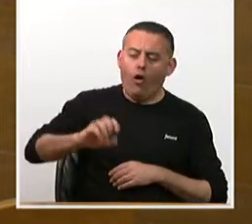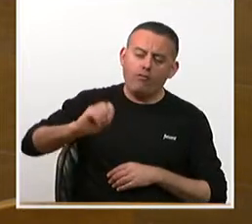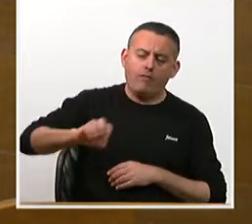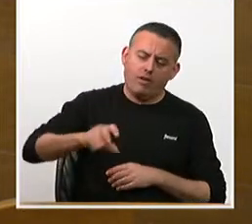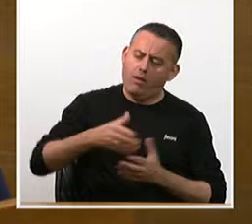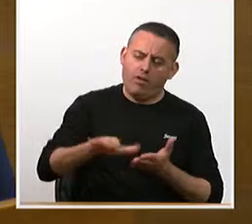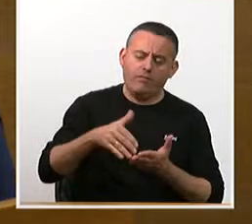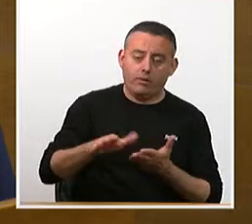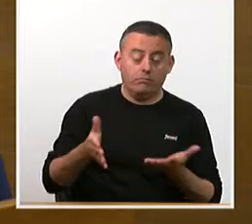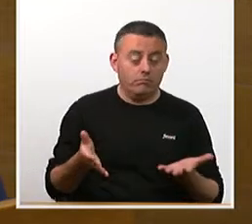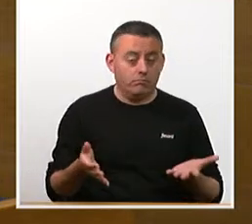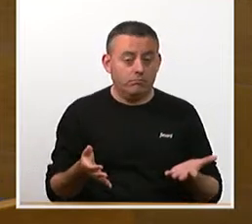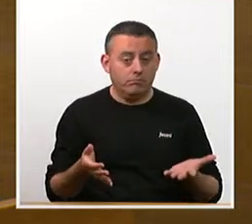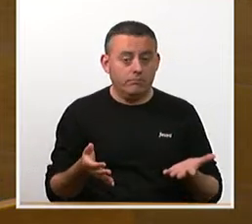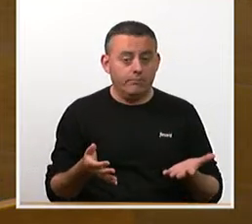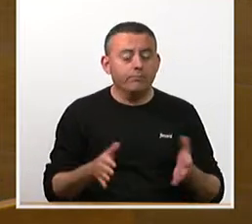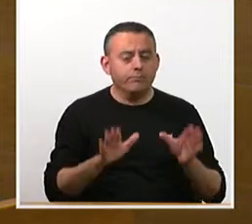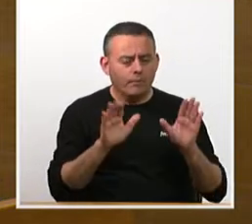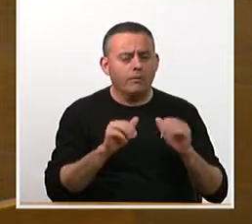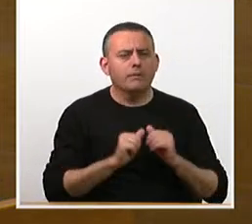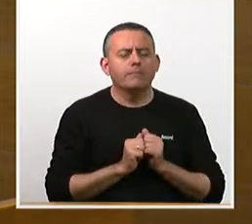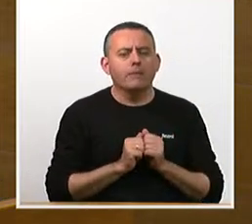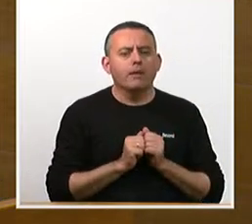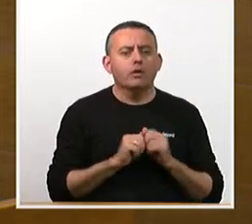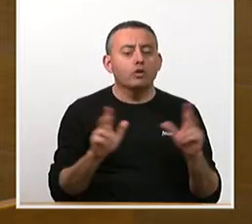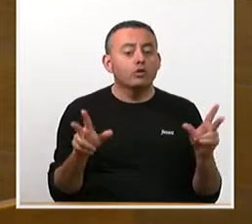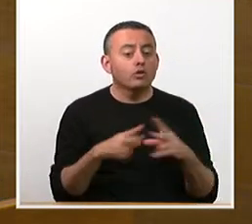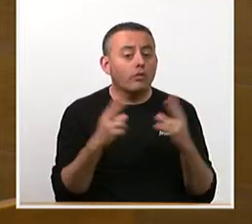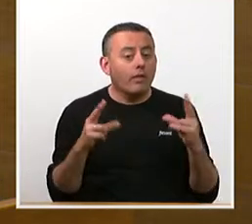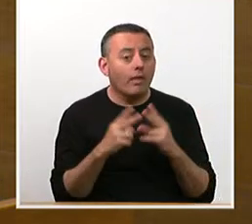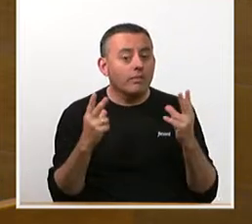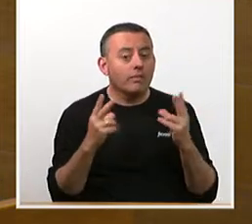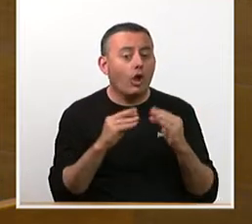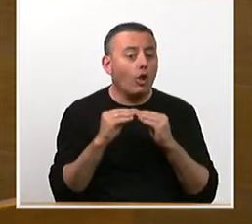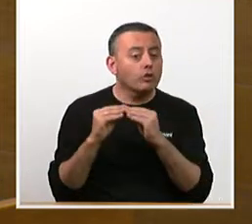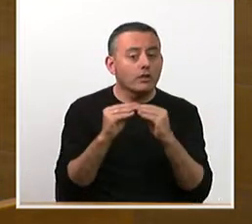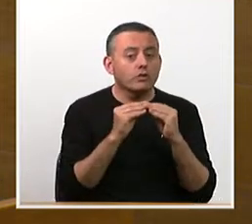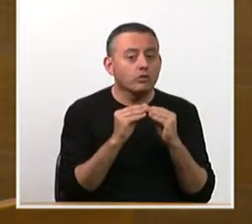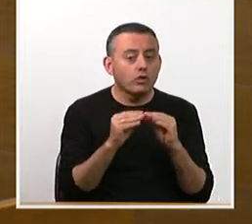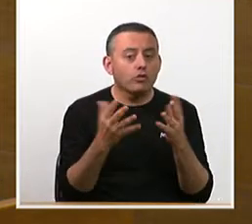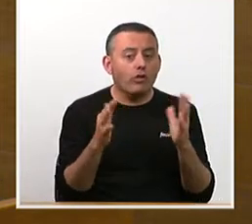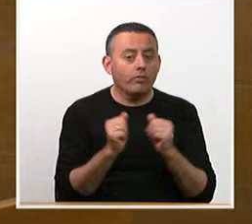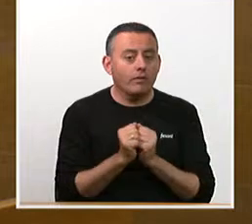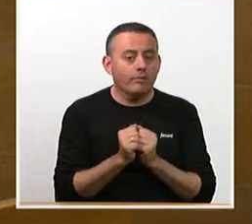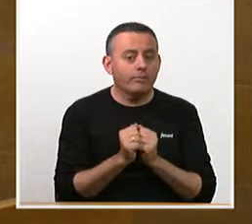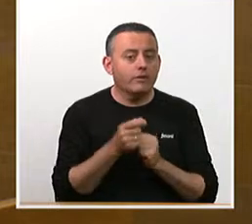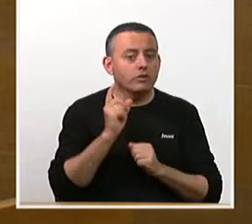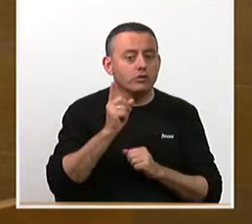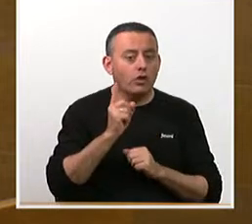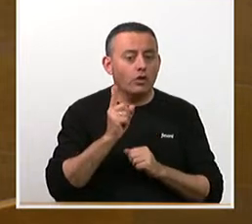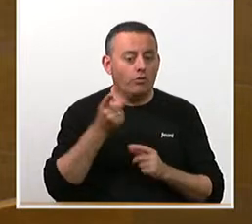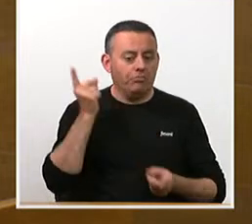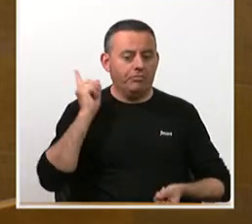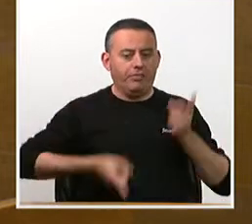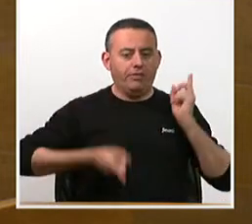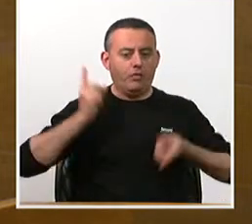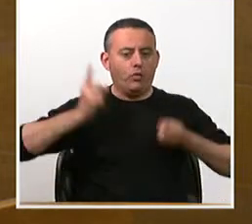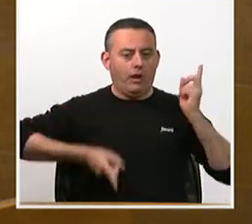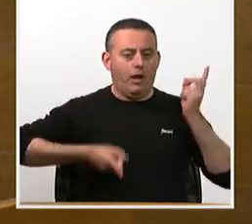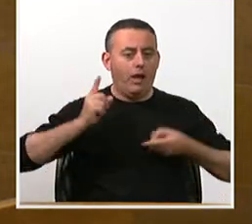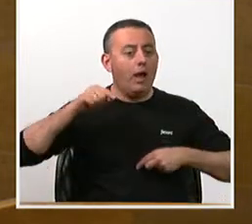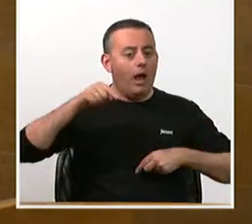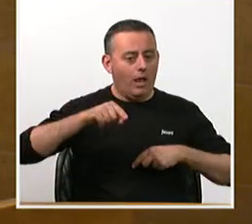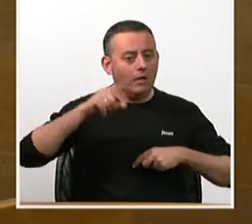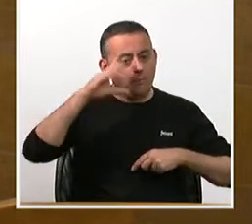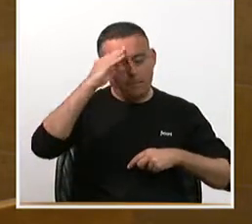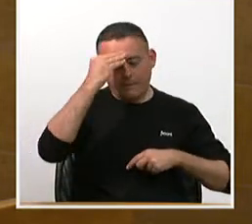sabes saben qué sociedades existe ese consenso del que usted habla solo existe en las dictaduras en los países totalitarios de pensamiento